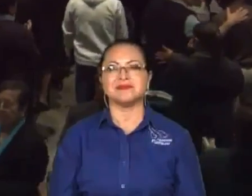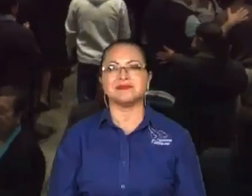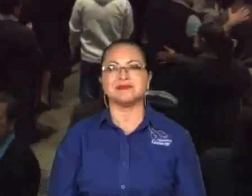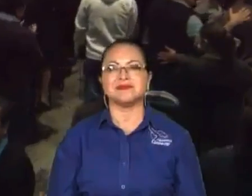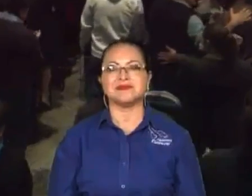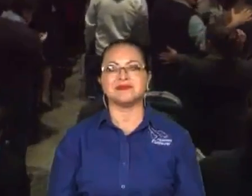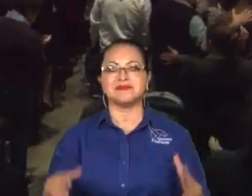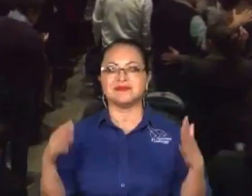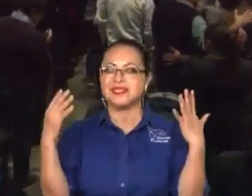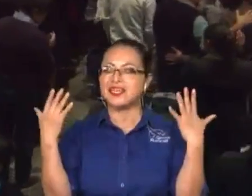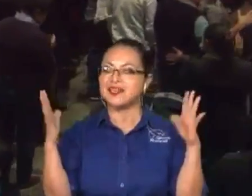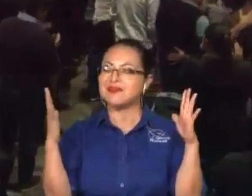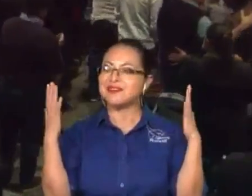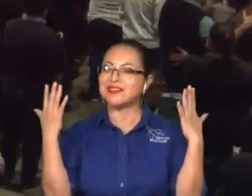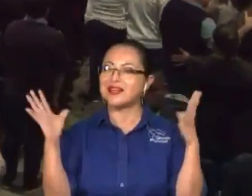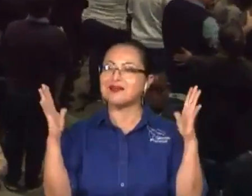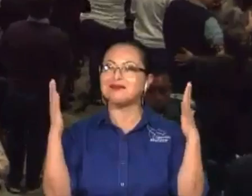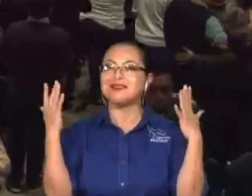Vamos con las palmas.